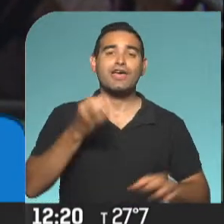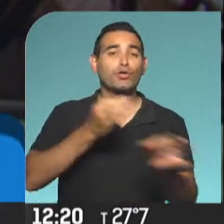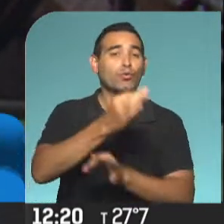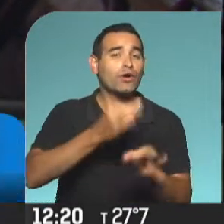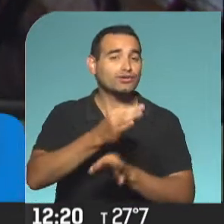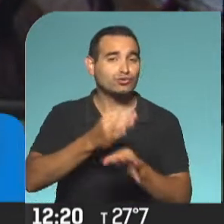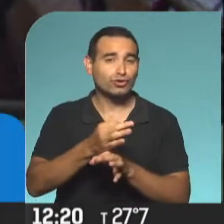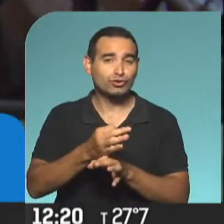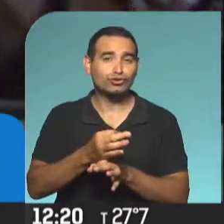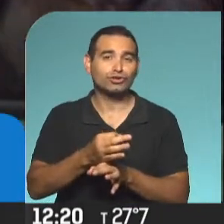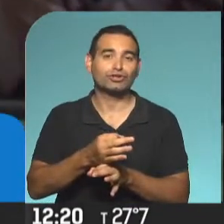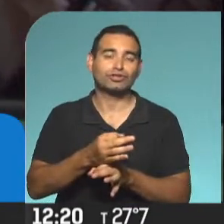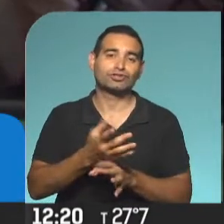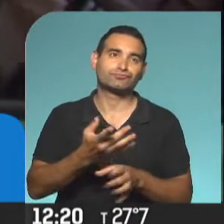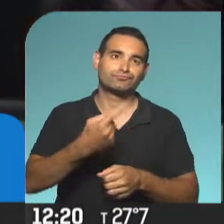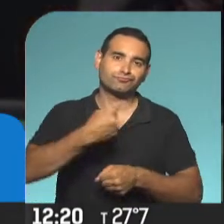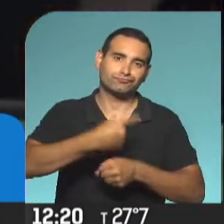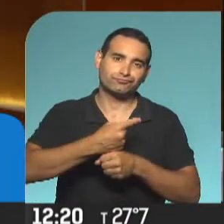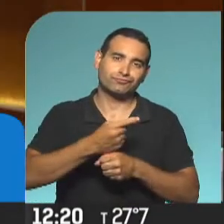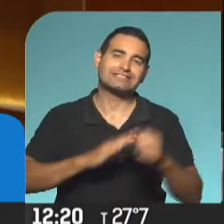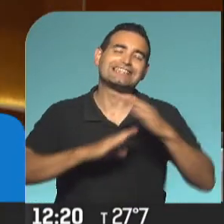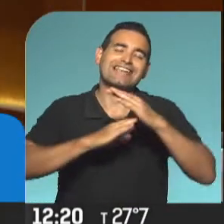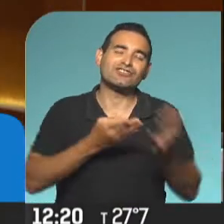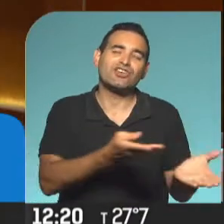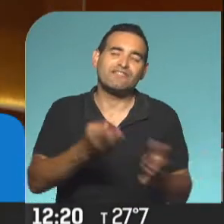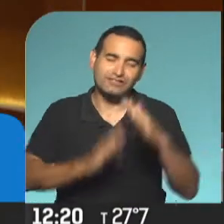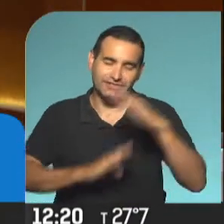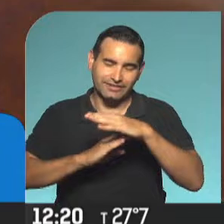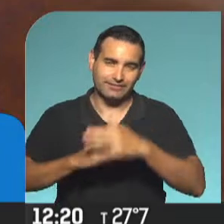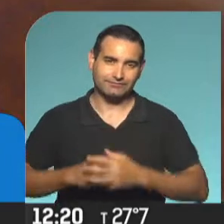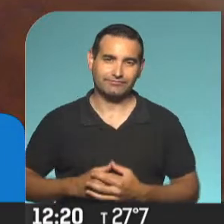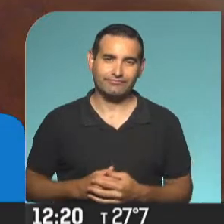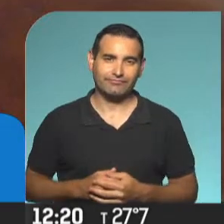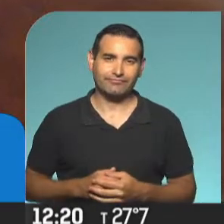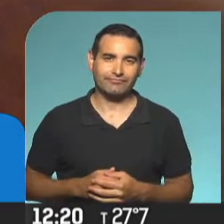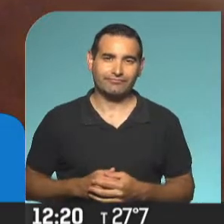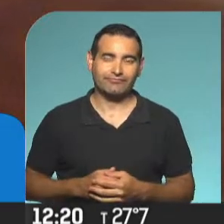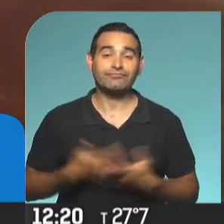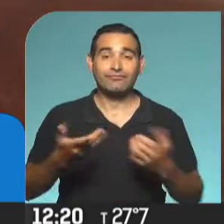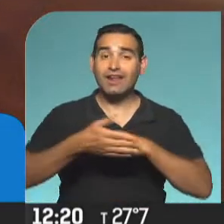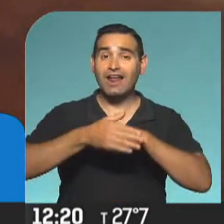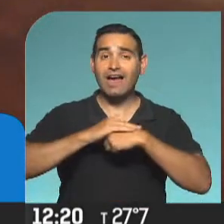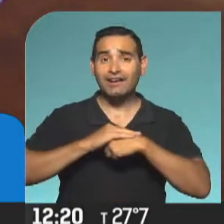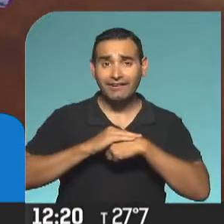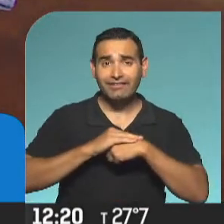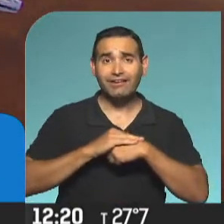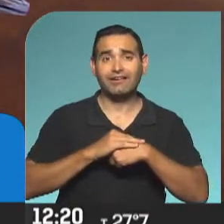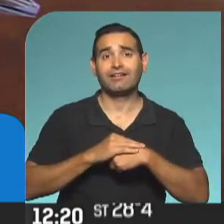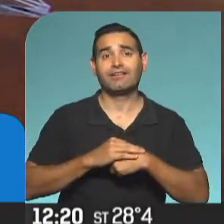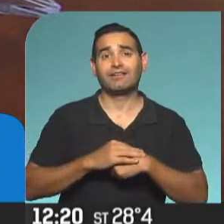educación como uno de los aspectos esenciales. Un servicio esencial. Un servicio esencial. Bueno, digo, con lo cual Rodríguez Larreta nos devuelve a